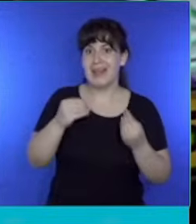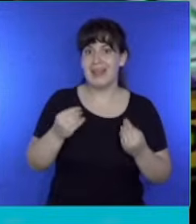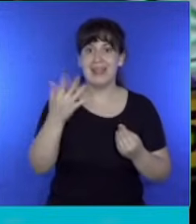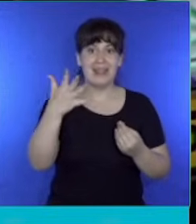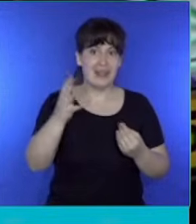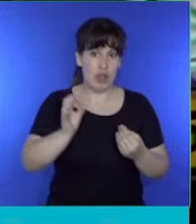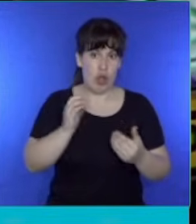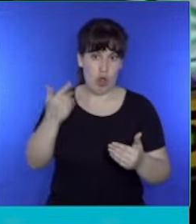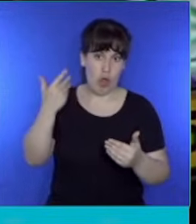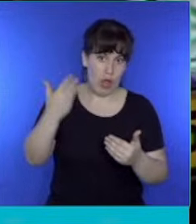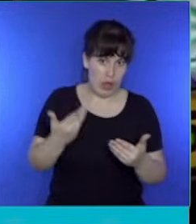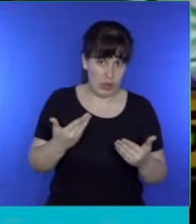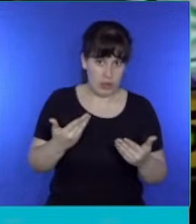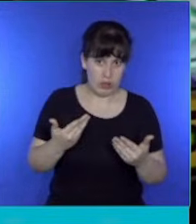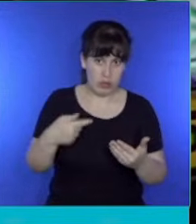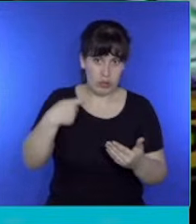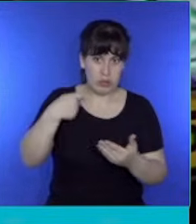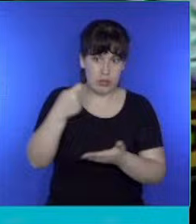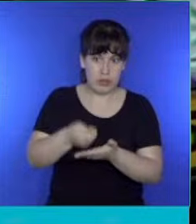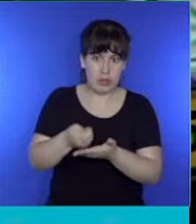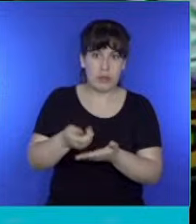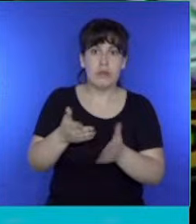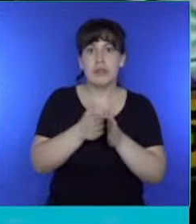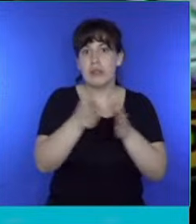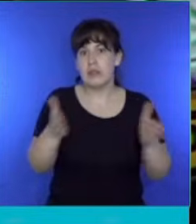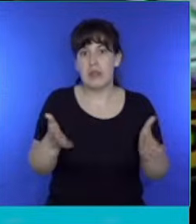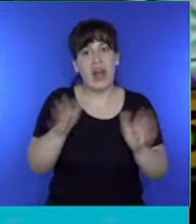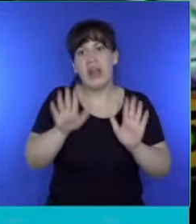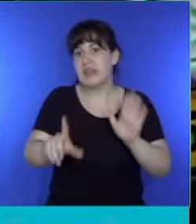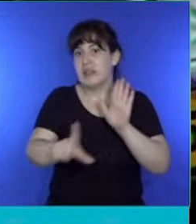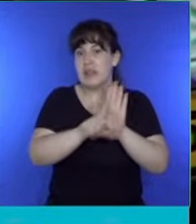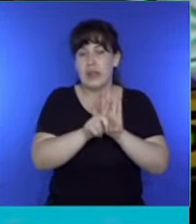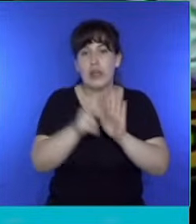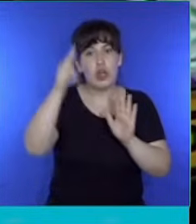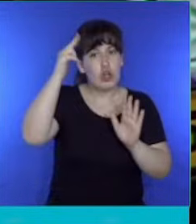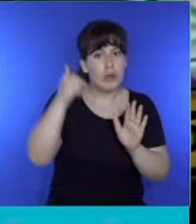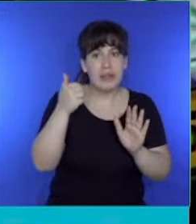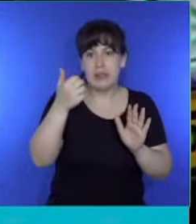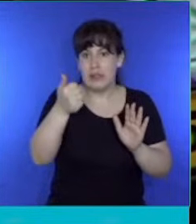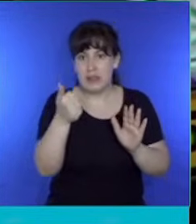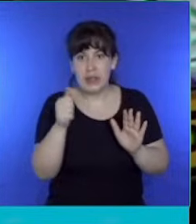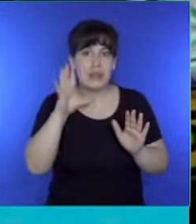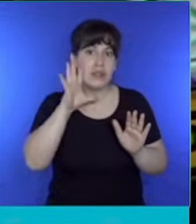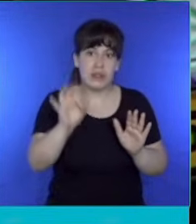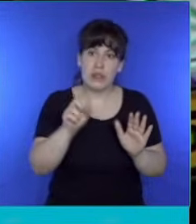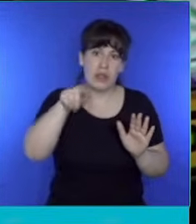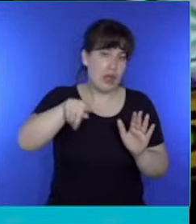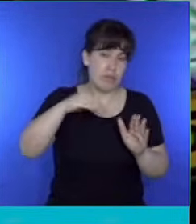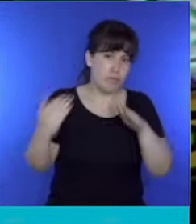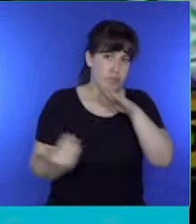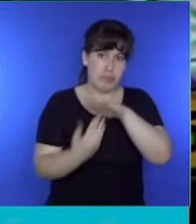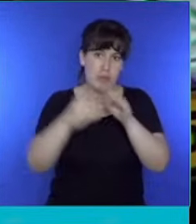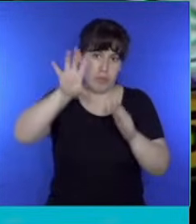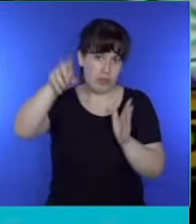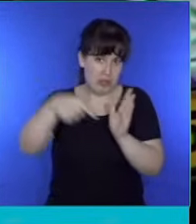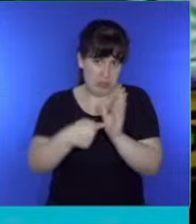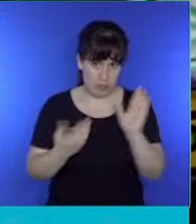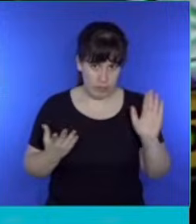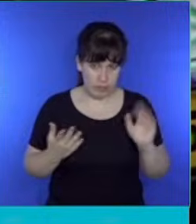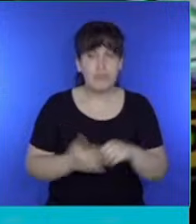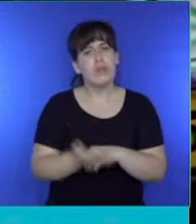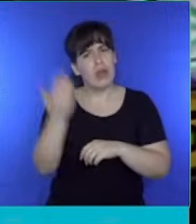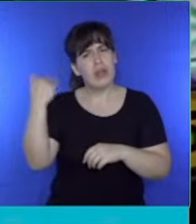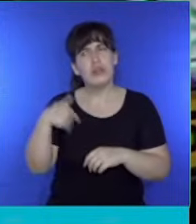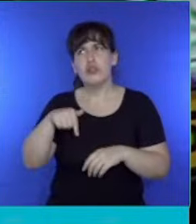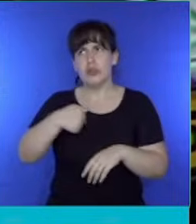5 años, como una manda parecida a lo que establece la Ley 9650, que es el mayor régimen de la provincia de Buenos Aires. Pero en ese